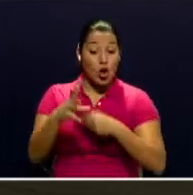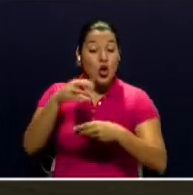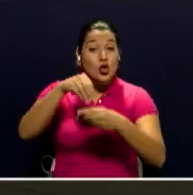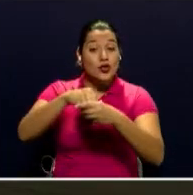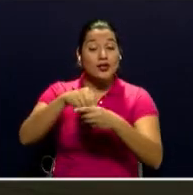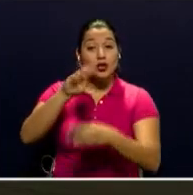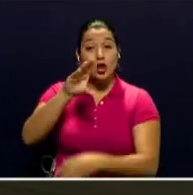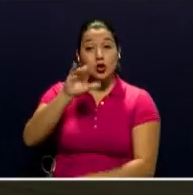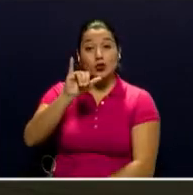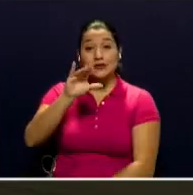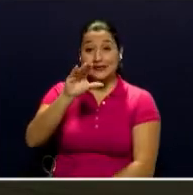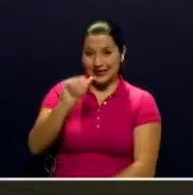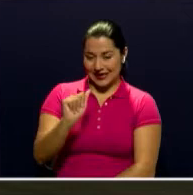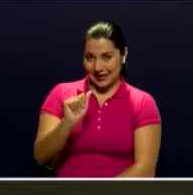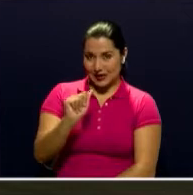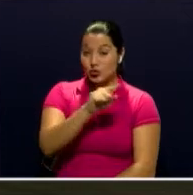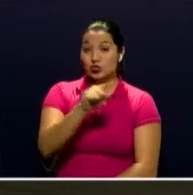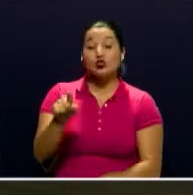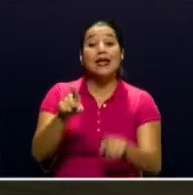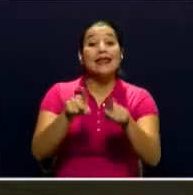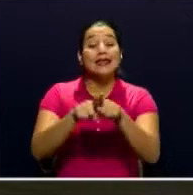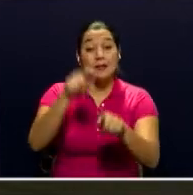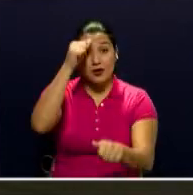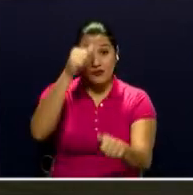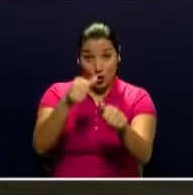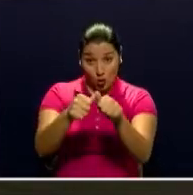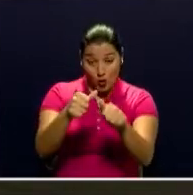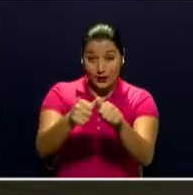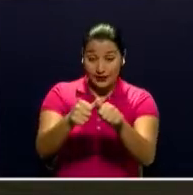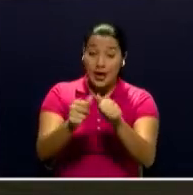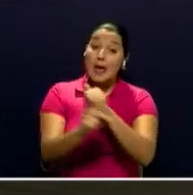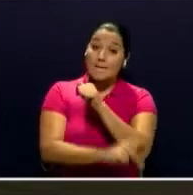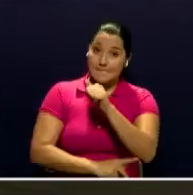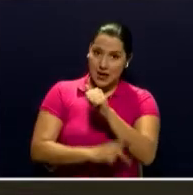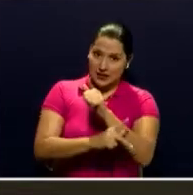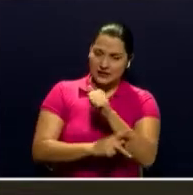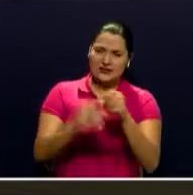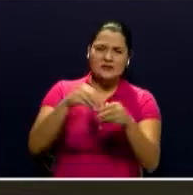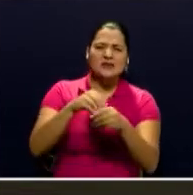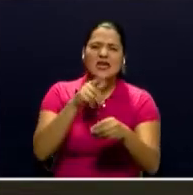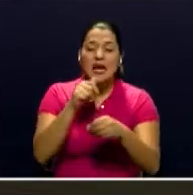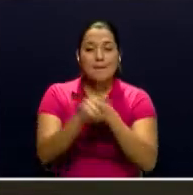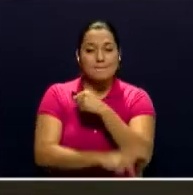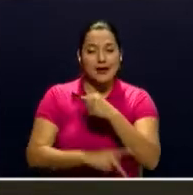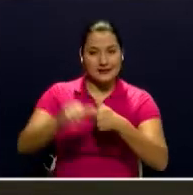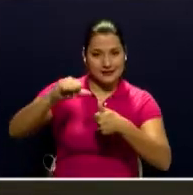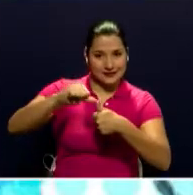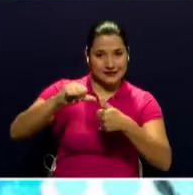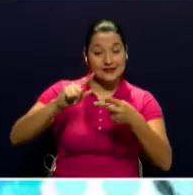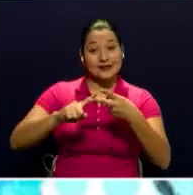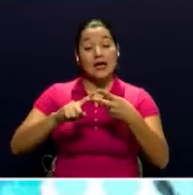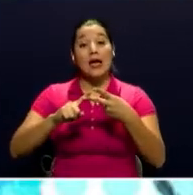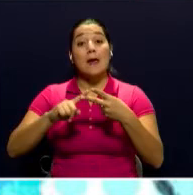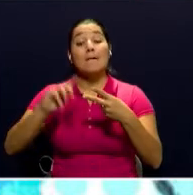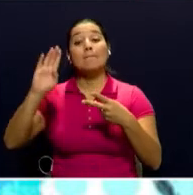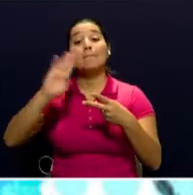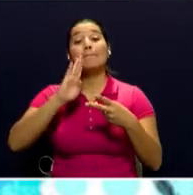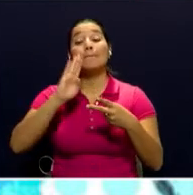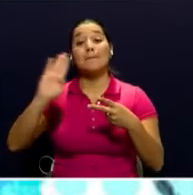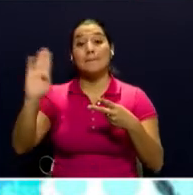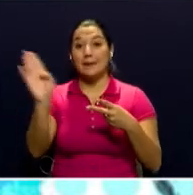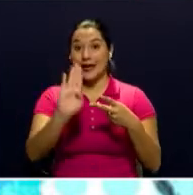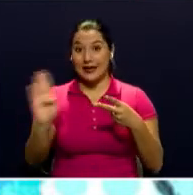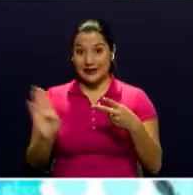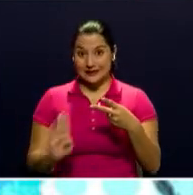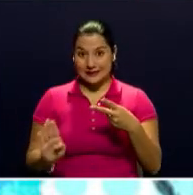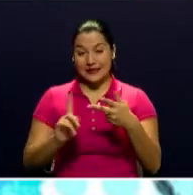el SICA, recordando que también, además de los países centroamericanos, está integrado Belice y República Dominicana. Evidentemente,